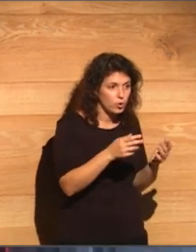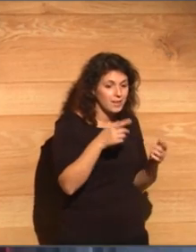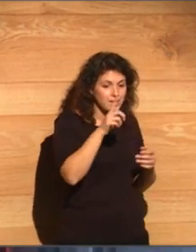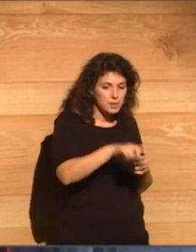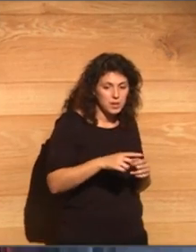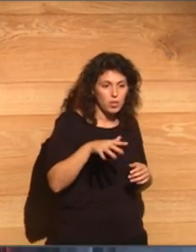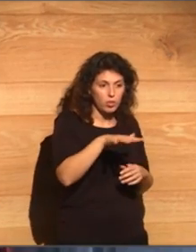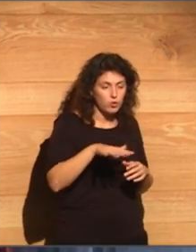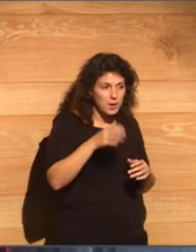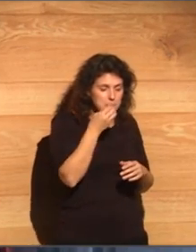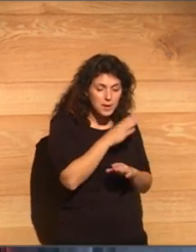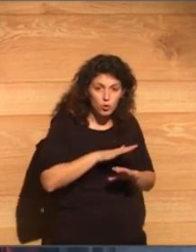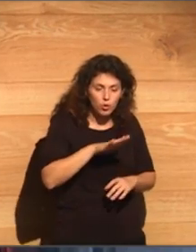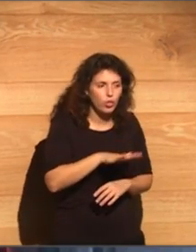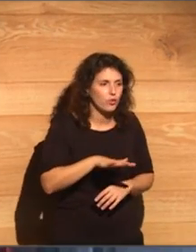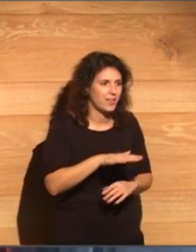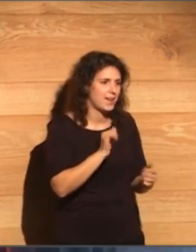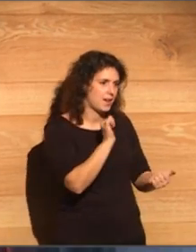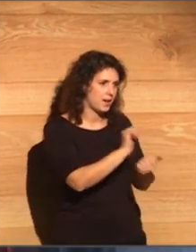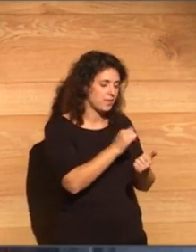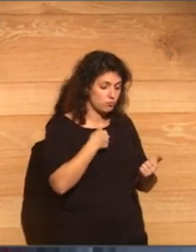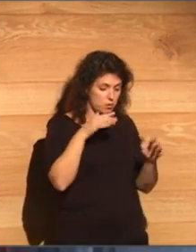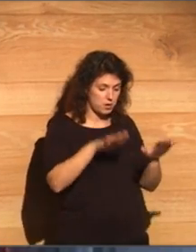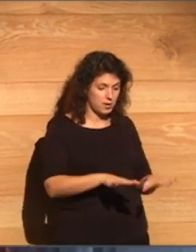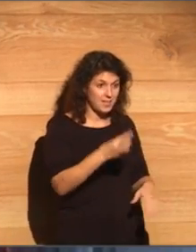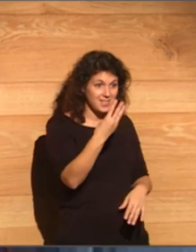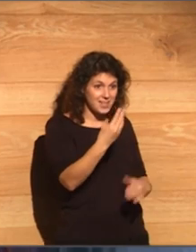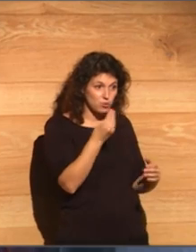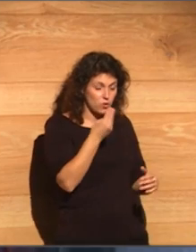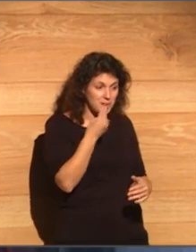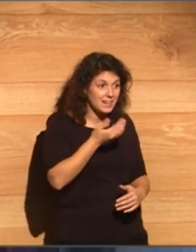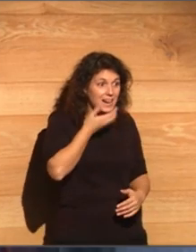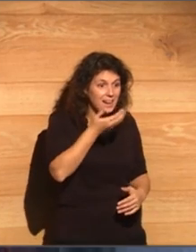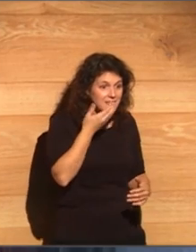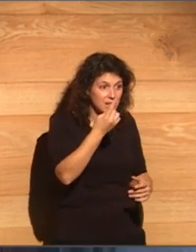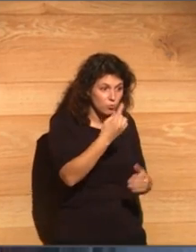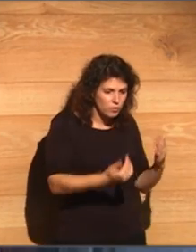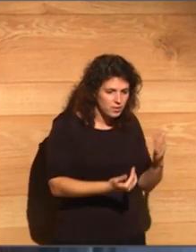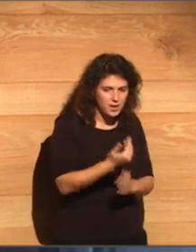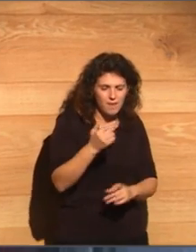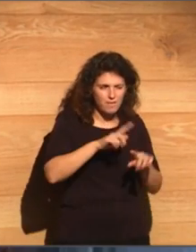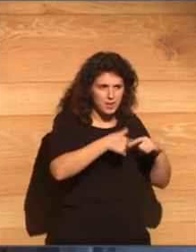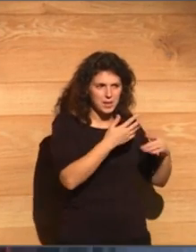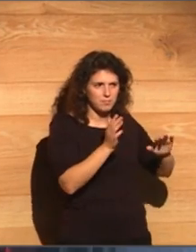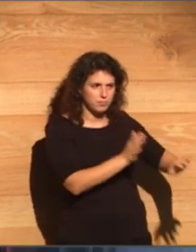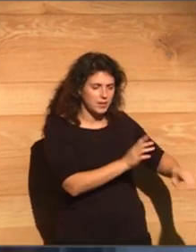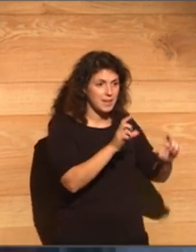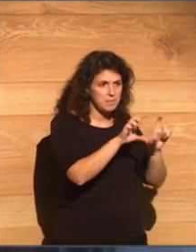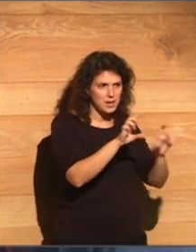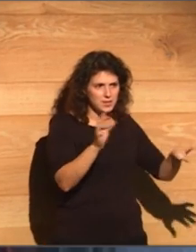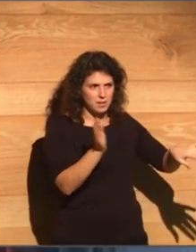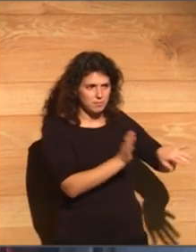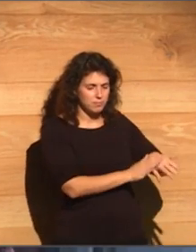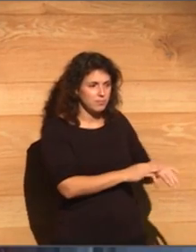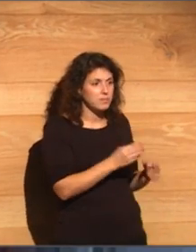voy a estar es en la cárcel. Aquí me quedo, me dan tres comidas calientes al día, que le den por saco a la familia, que le den por saco a la empresa, que le den